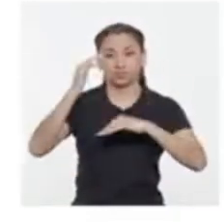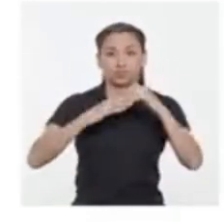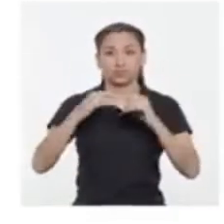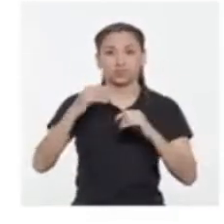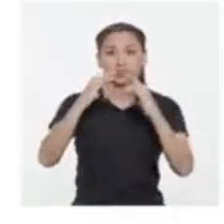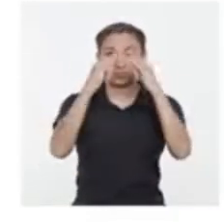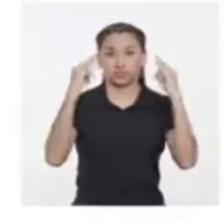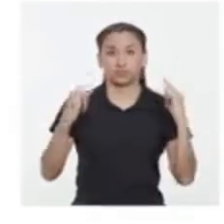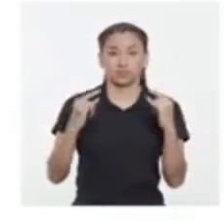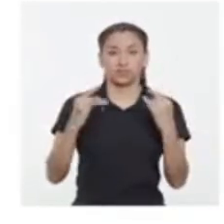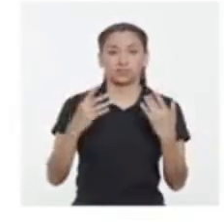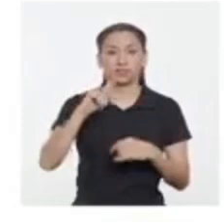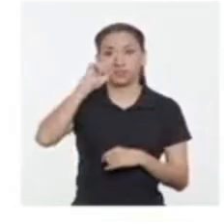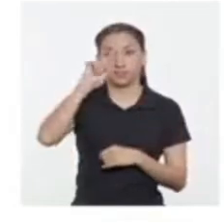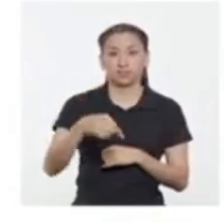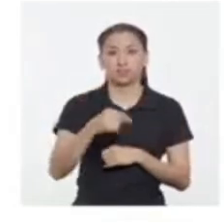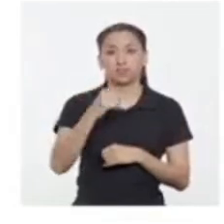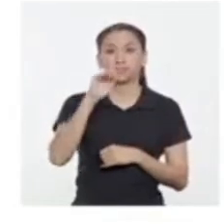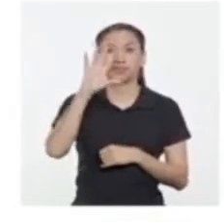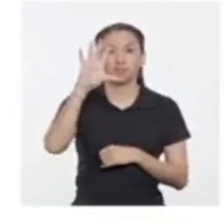la construcción del fitotoldo de